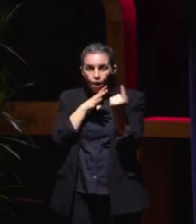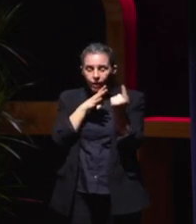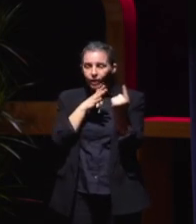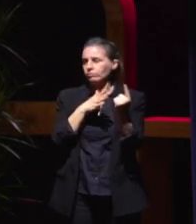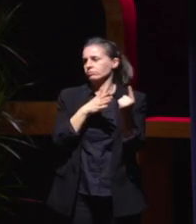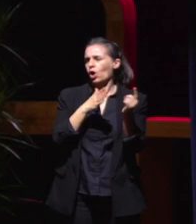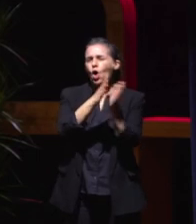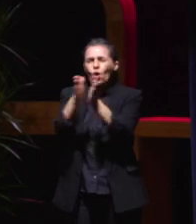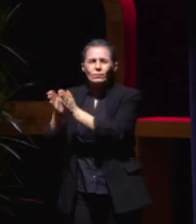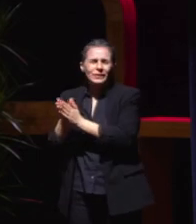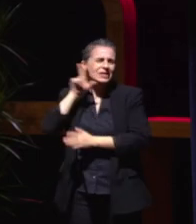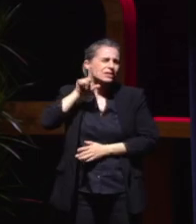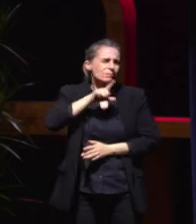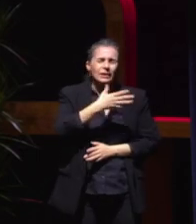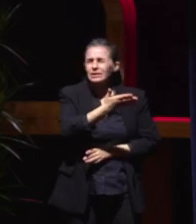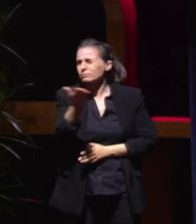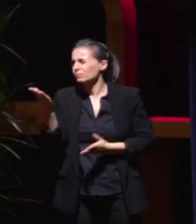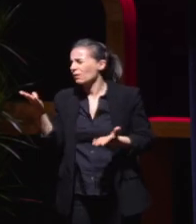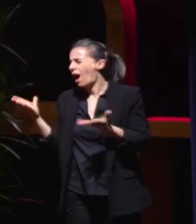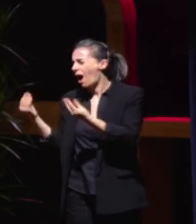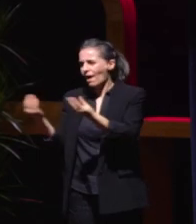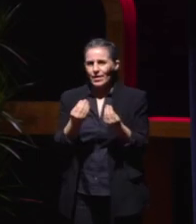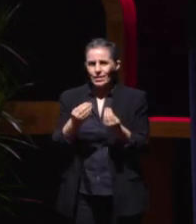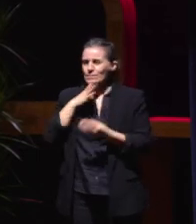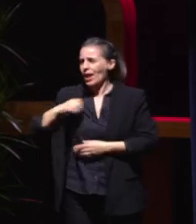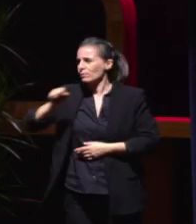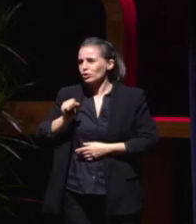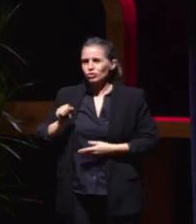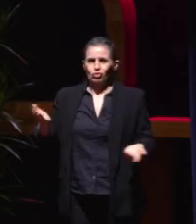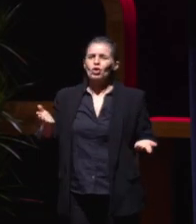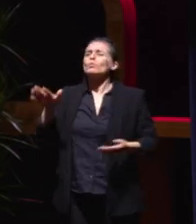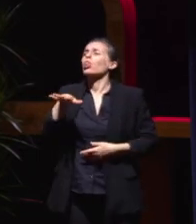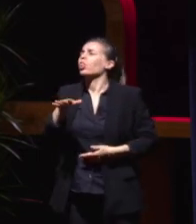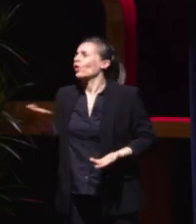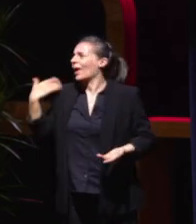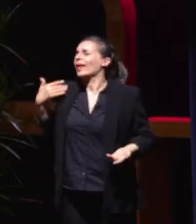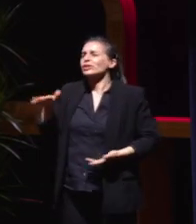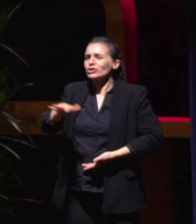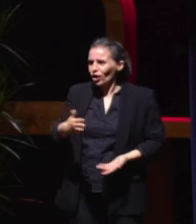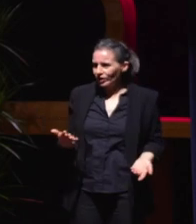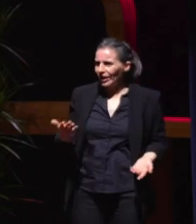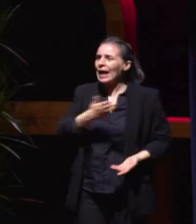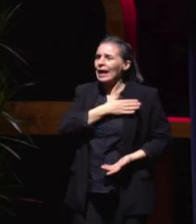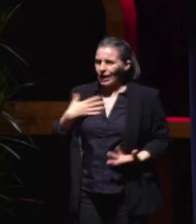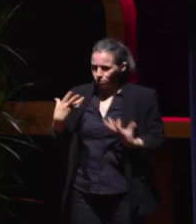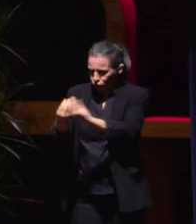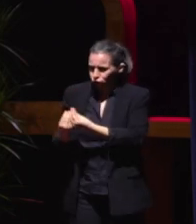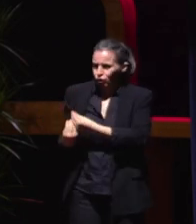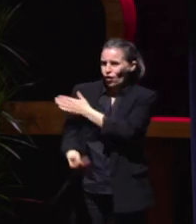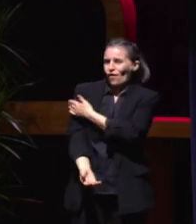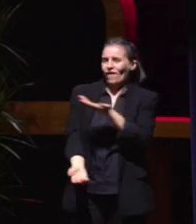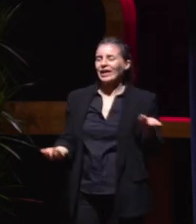que es maravillosa la gloria bendita ostras dónde habéis estado que os queremos aquí o sea eso así